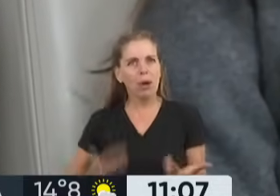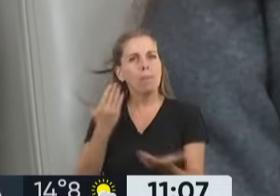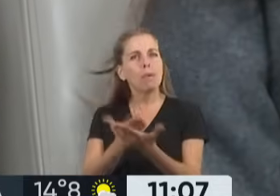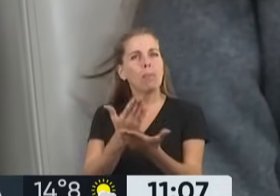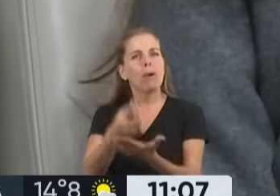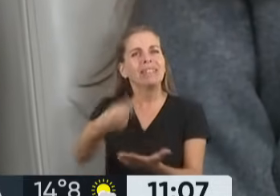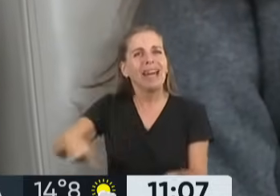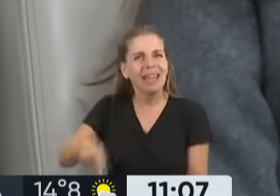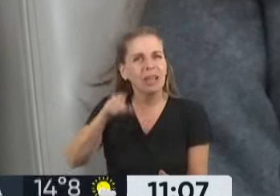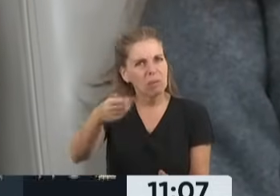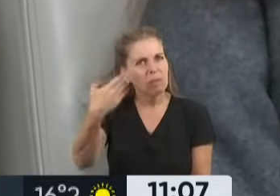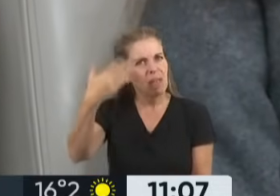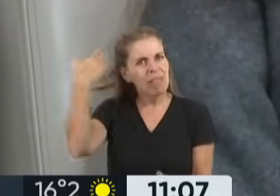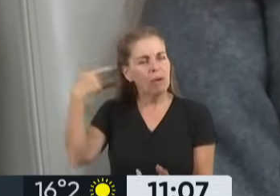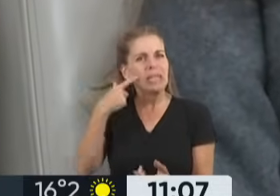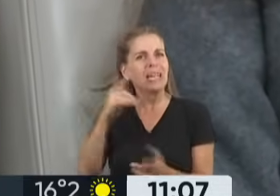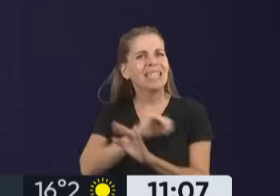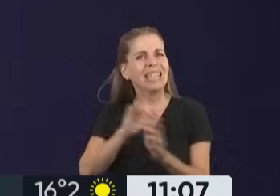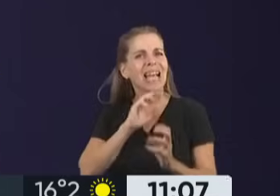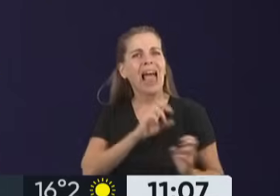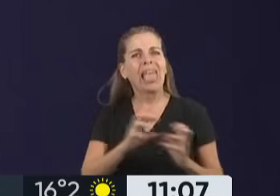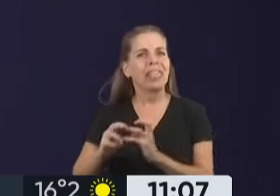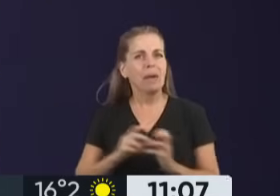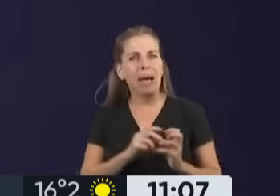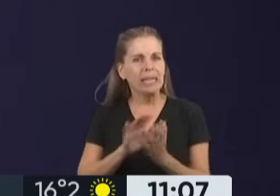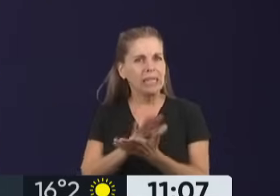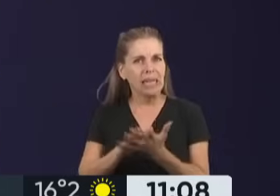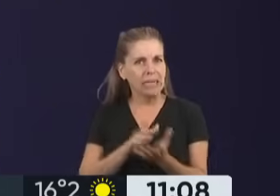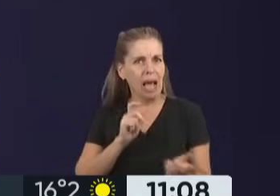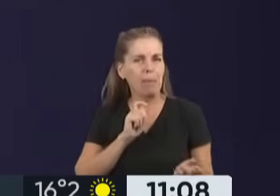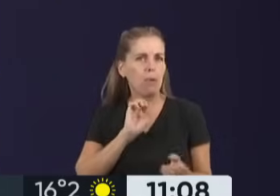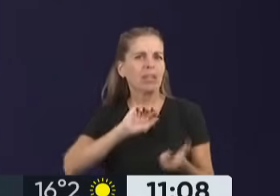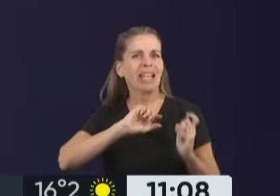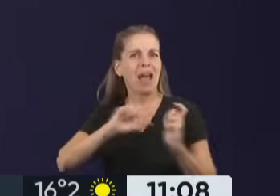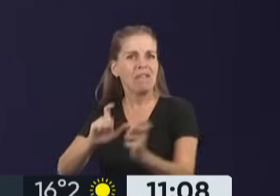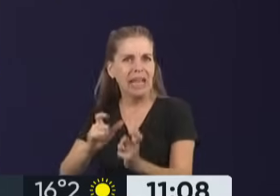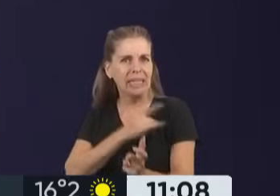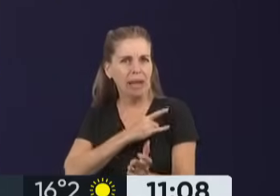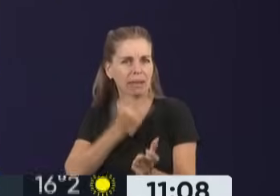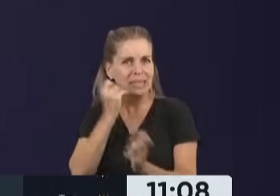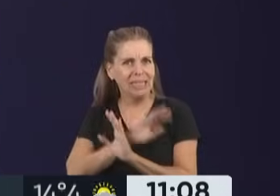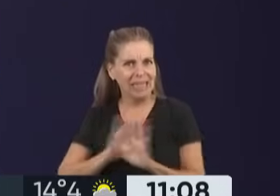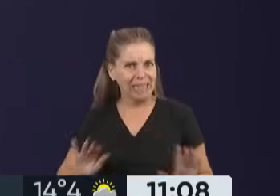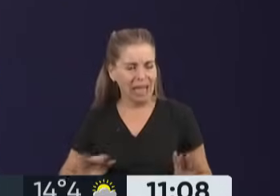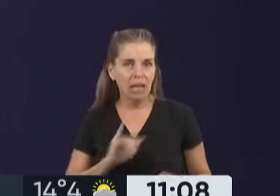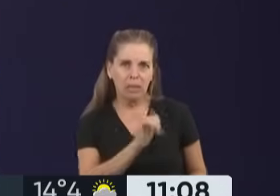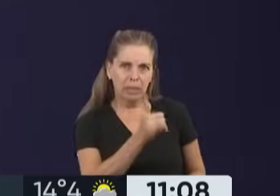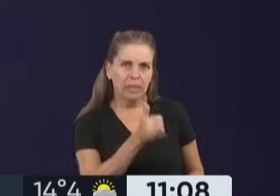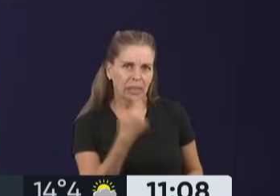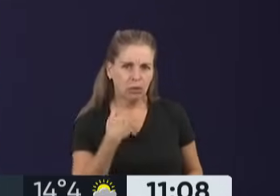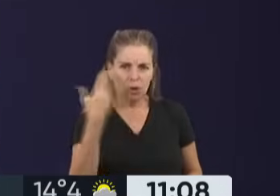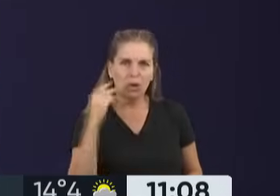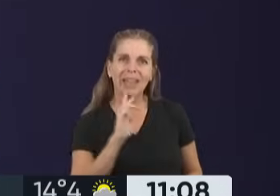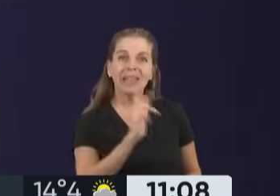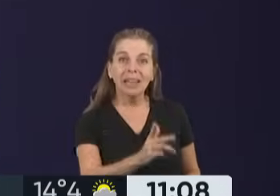expresó que el debate por presupuestos está saldado. Gracias. Sí, el debate que está